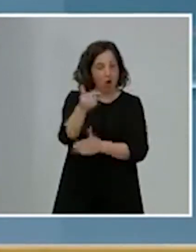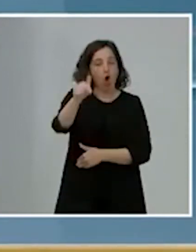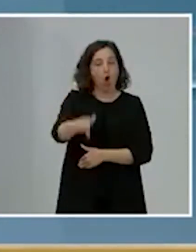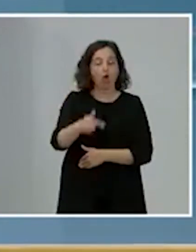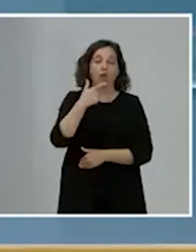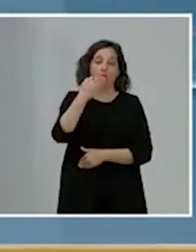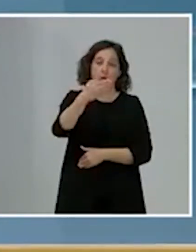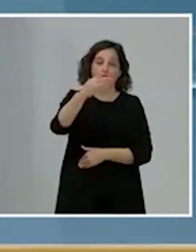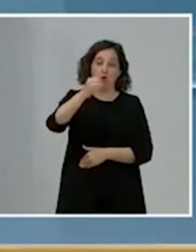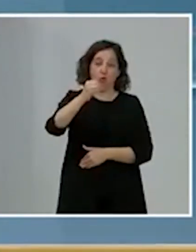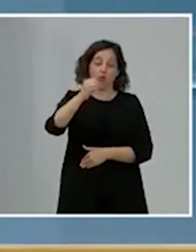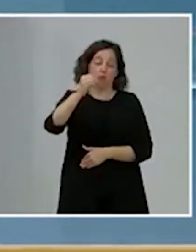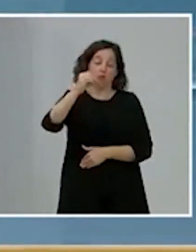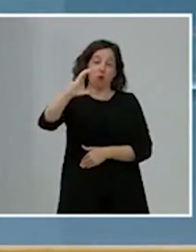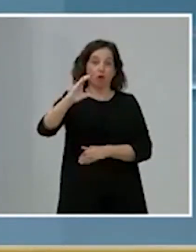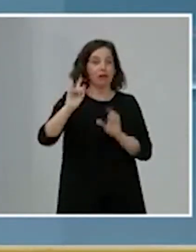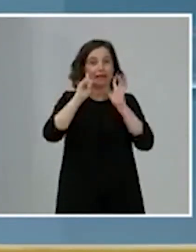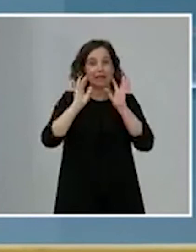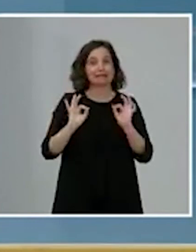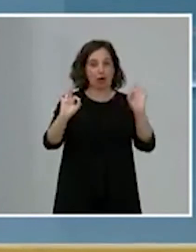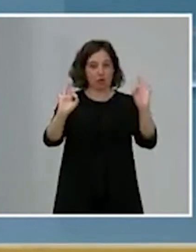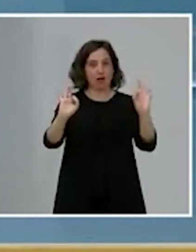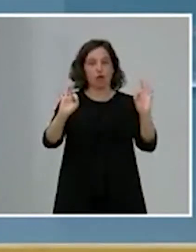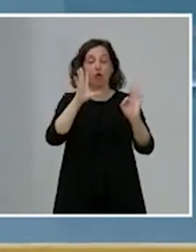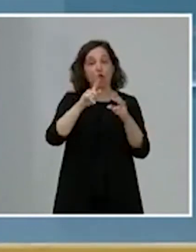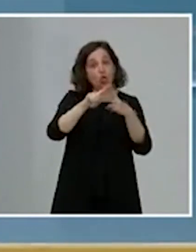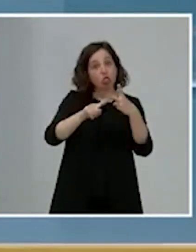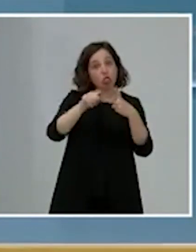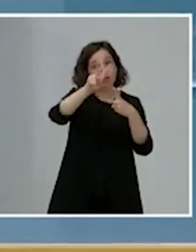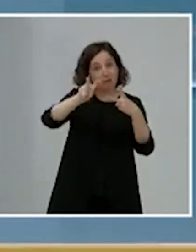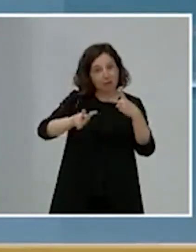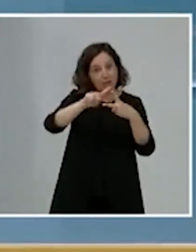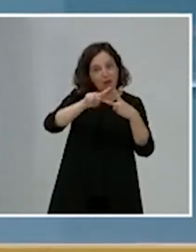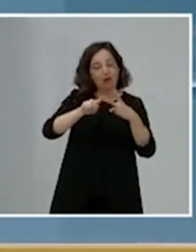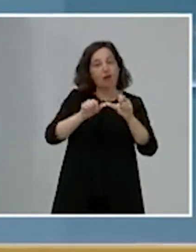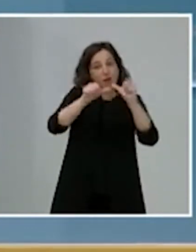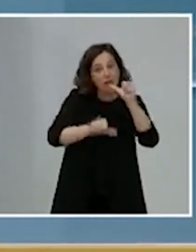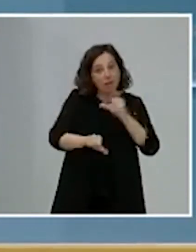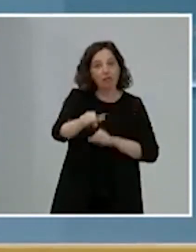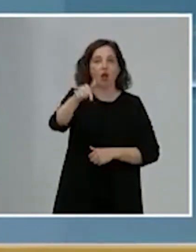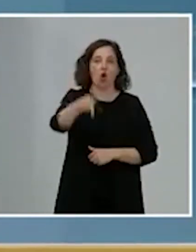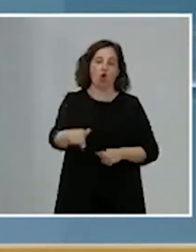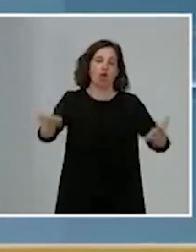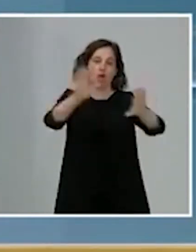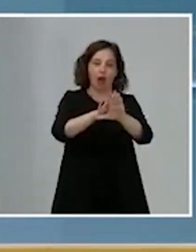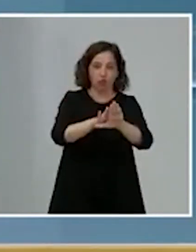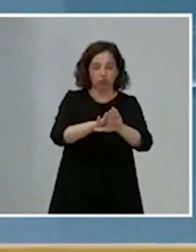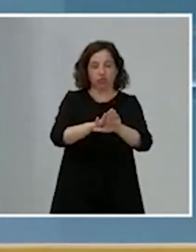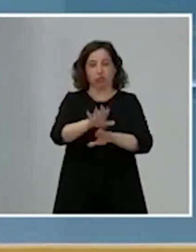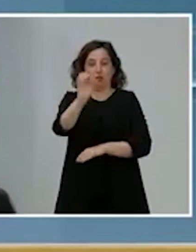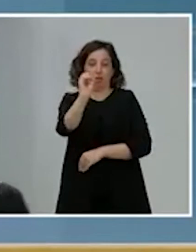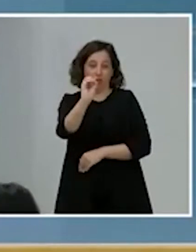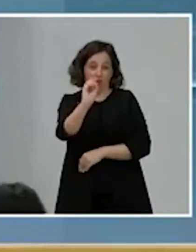boletín oficial de Cantabria extraordinario, porque ambas medidas entrarán en vigor a partir de las 0 horas de